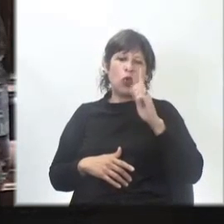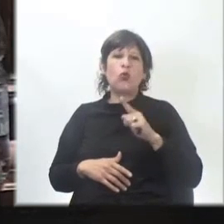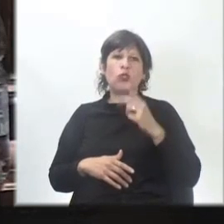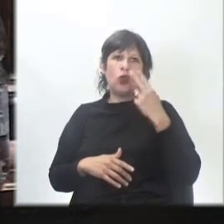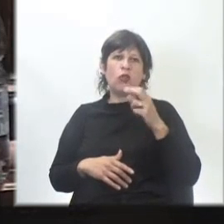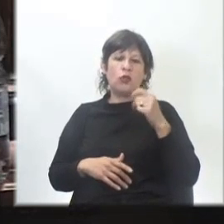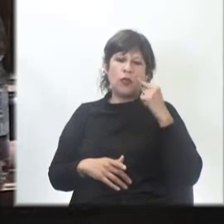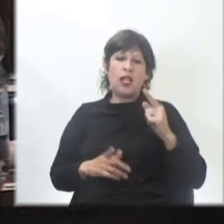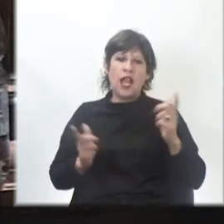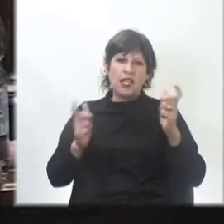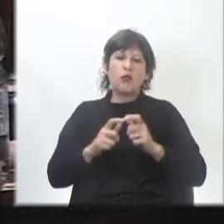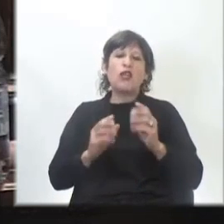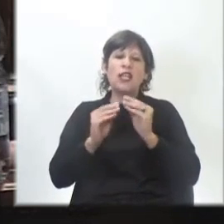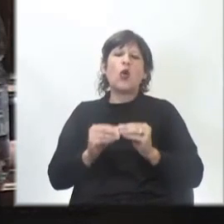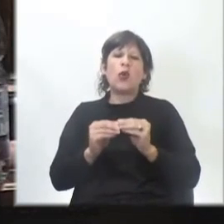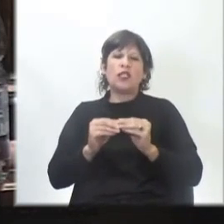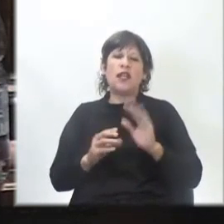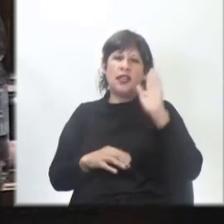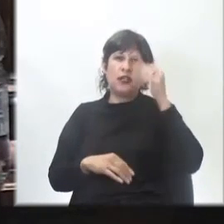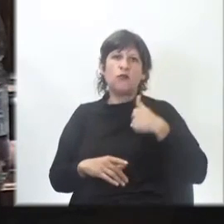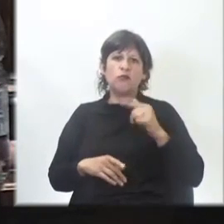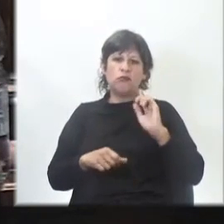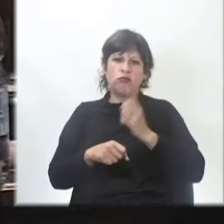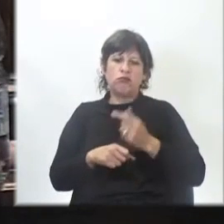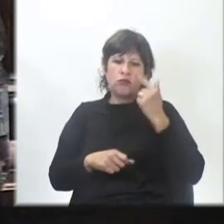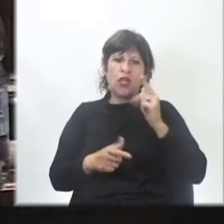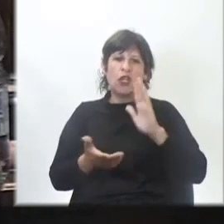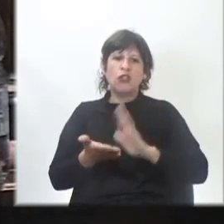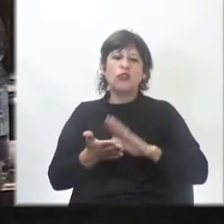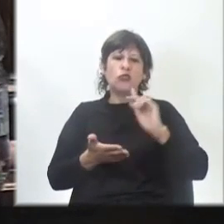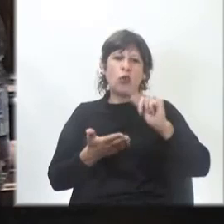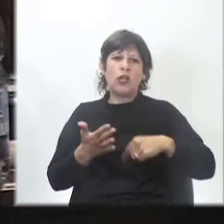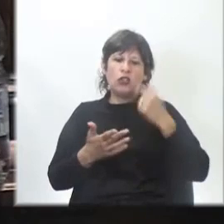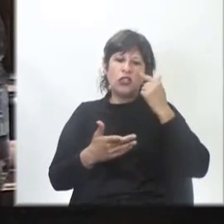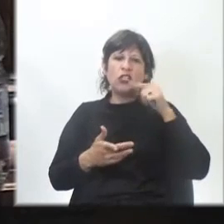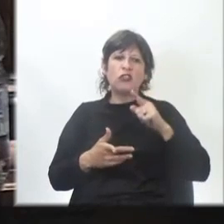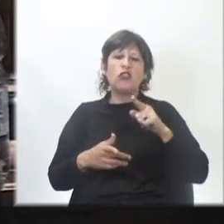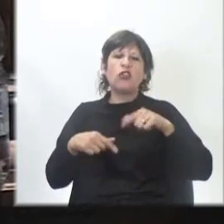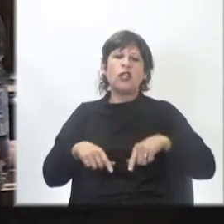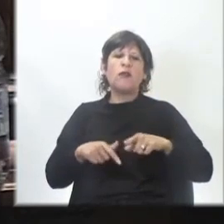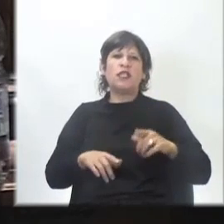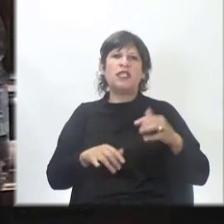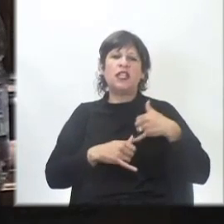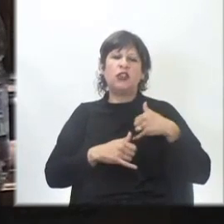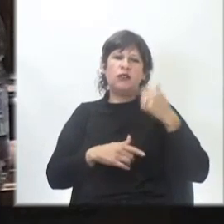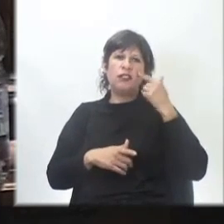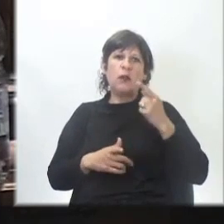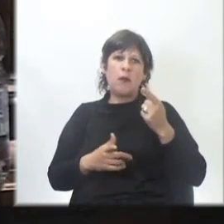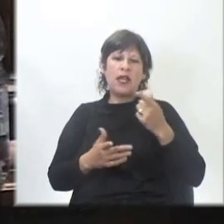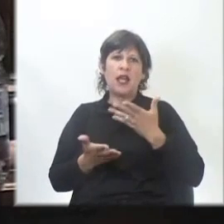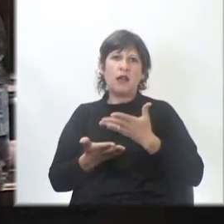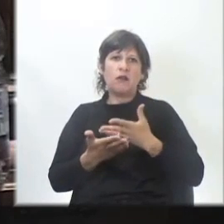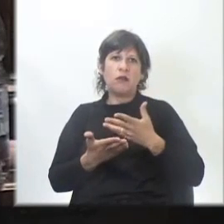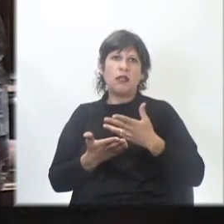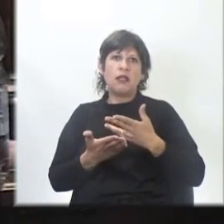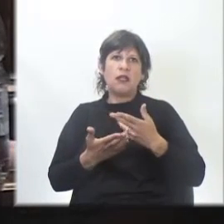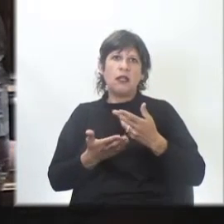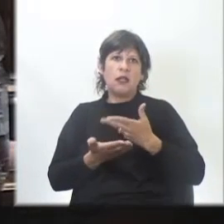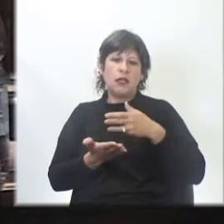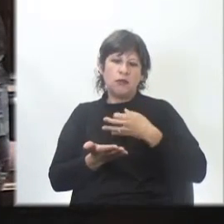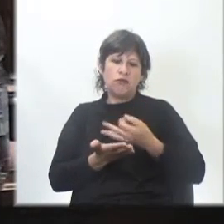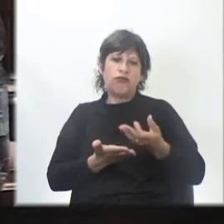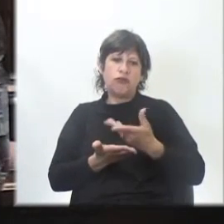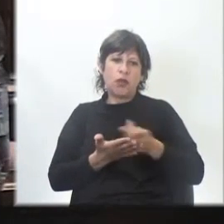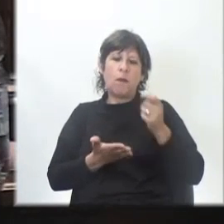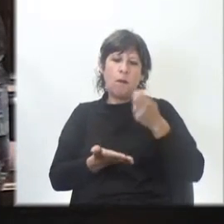Cuentas de la República resolvió sobre la contratación propuesta por el Ministerio de Defensa Nacional para adquirir servicios de soporte